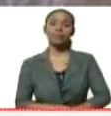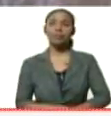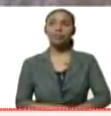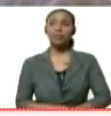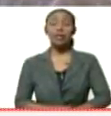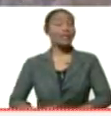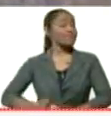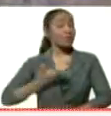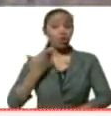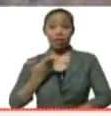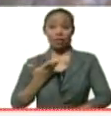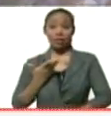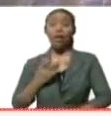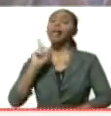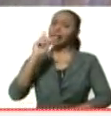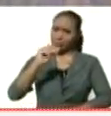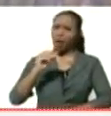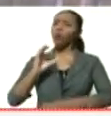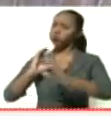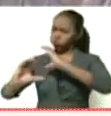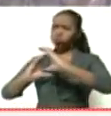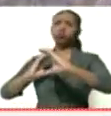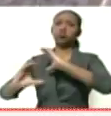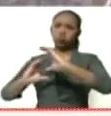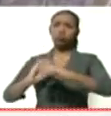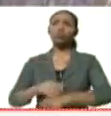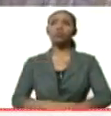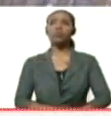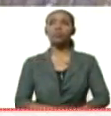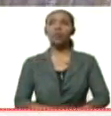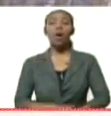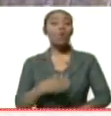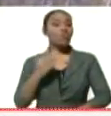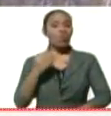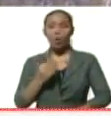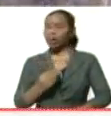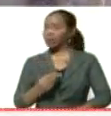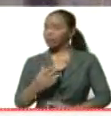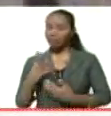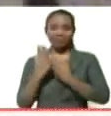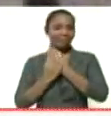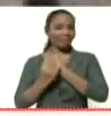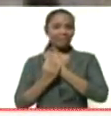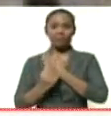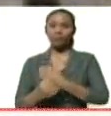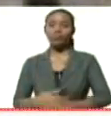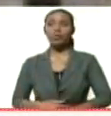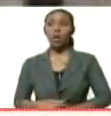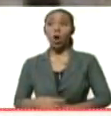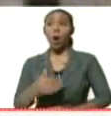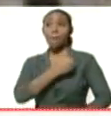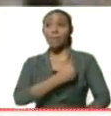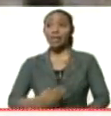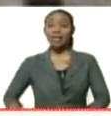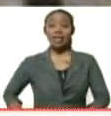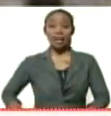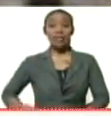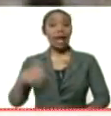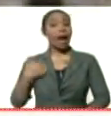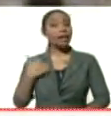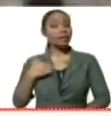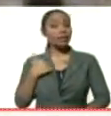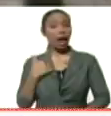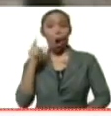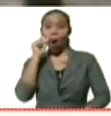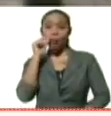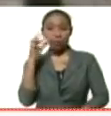Muy importante. Hoy también tuve una conversación muy afable con el presidente de Argentina, Alberto